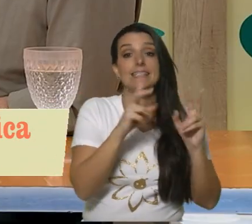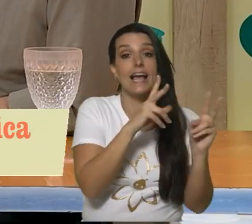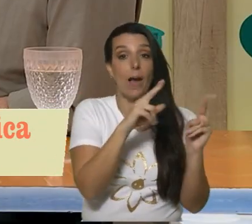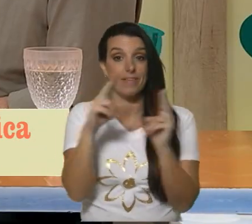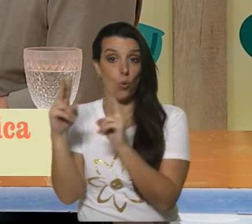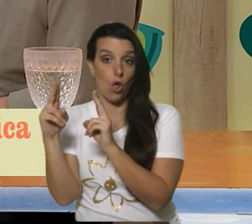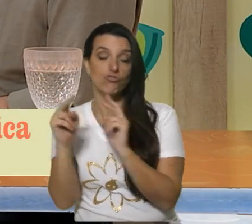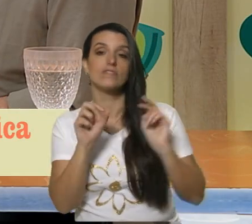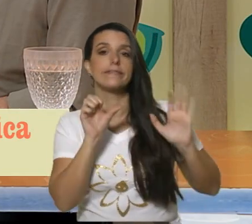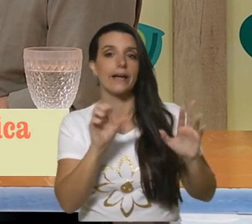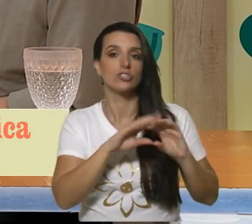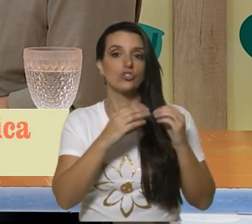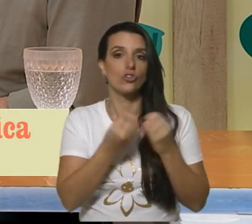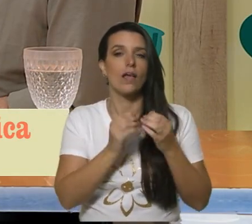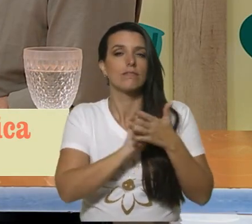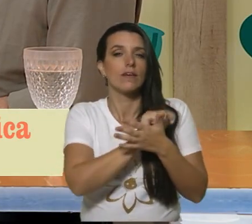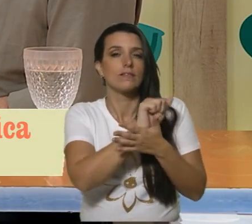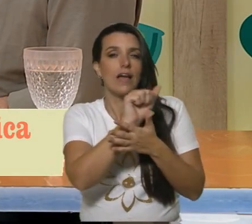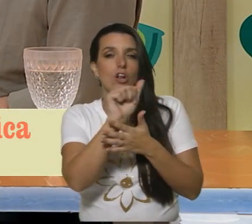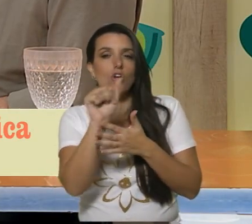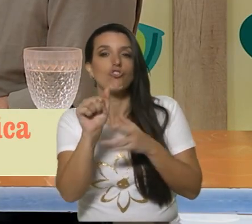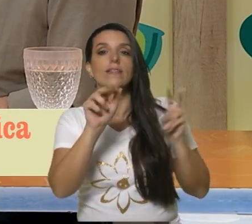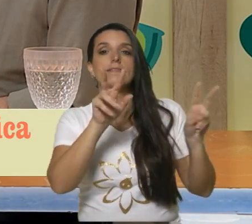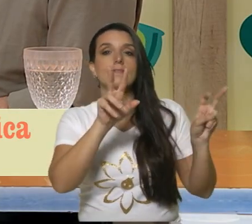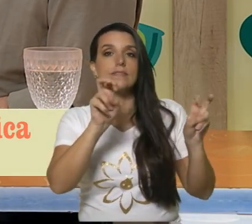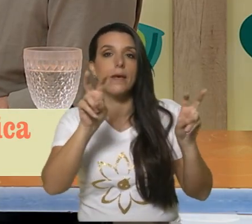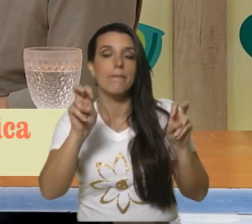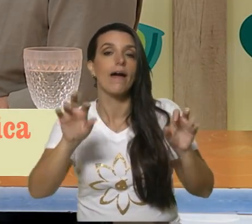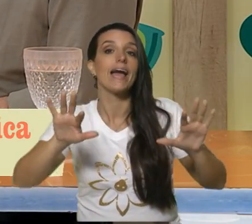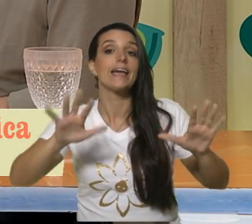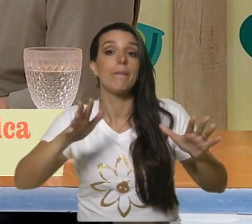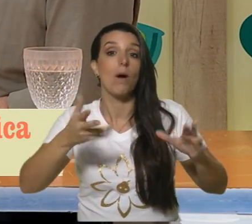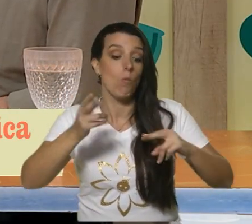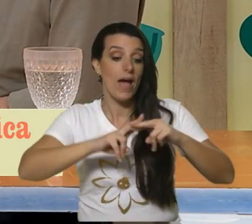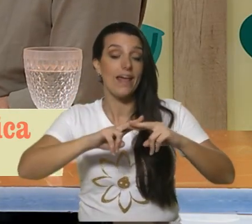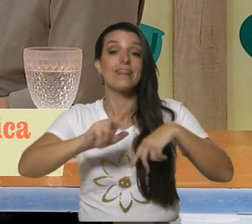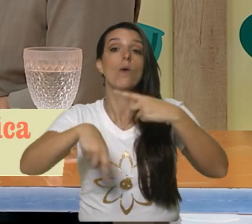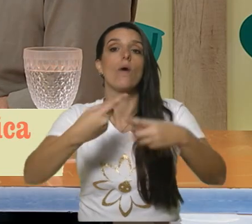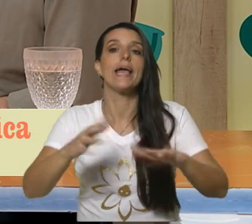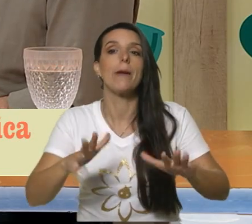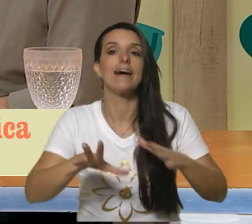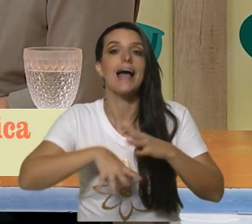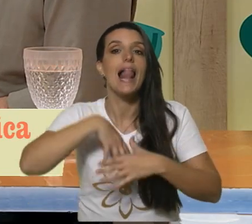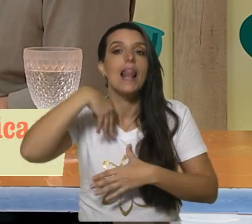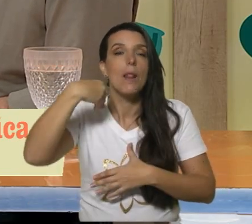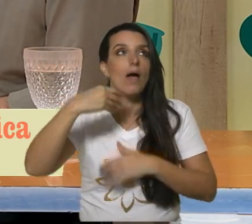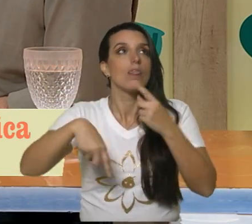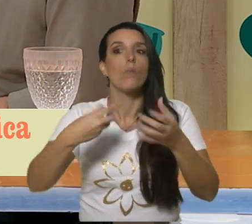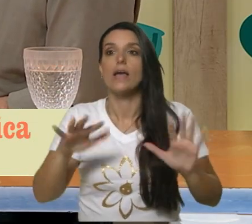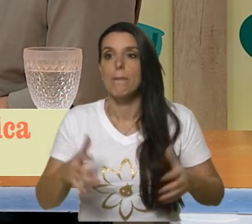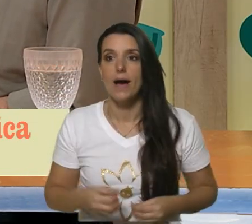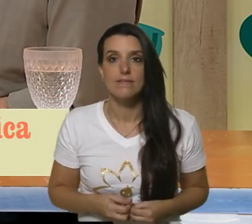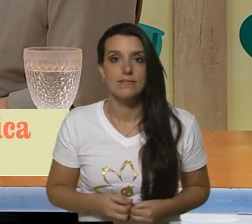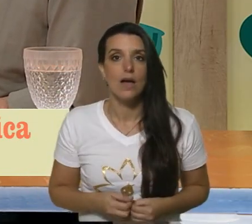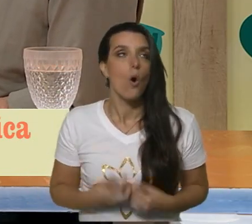que tiene un desarrollo con sobre un tema que es Qué pasa después de la muerte sobre todo Qué pasa con el alma después de la muerte porque lo que